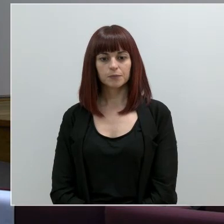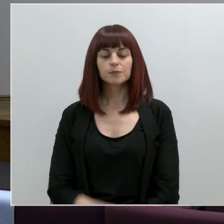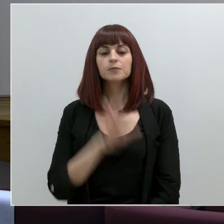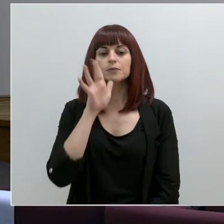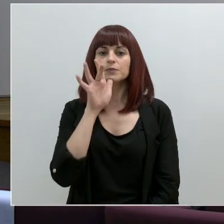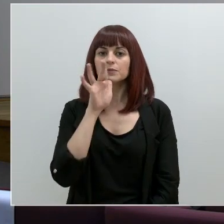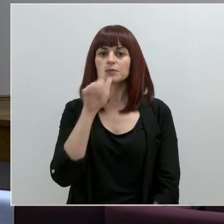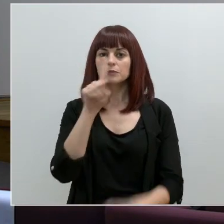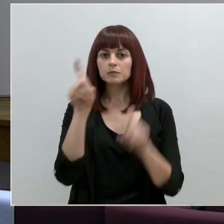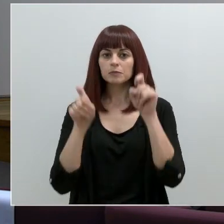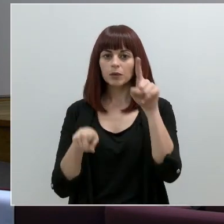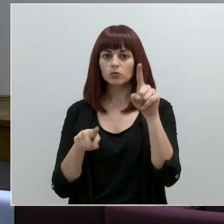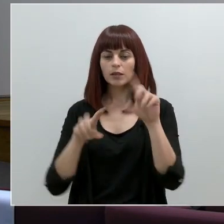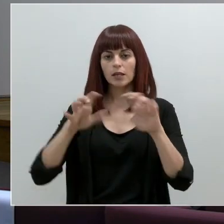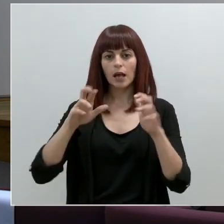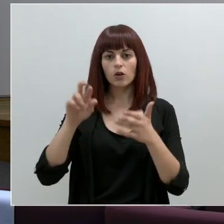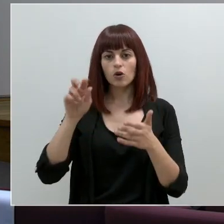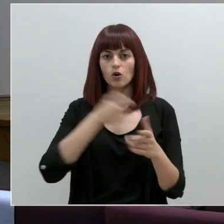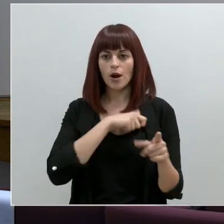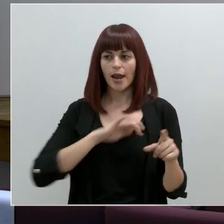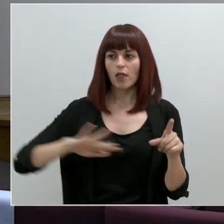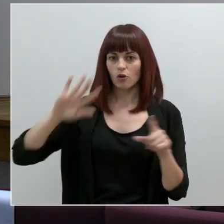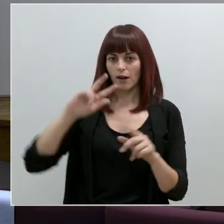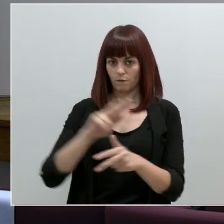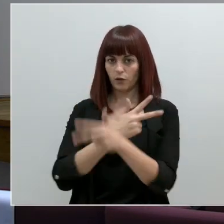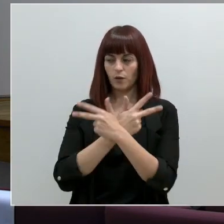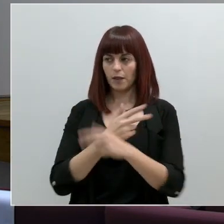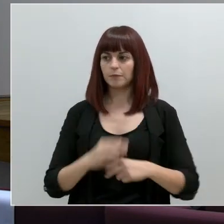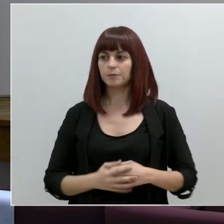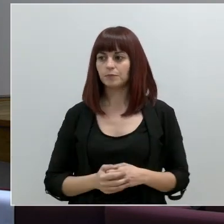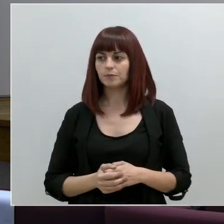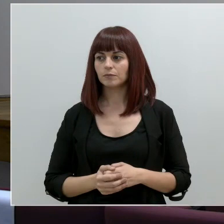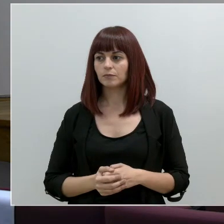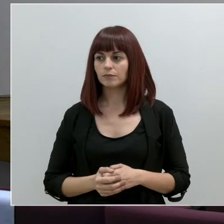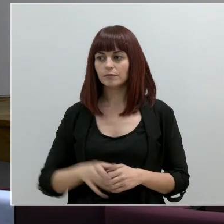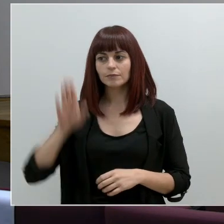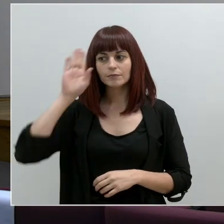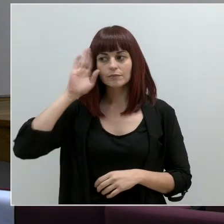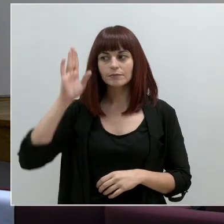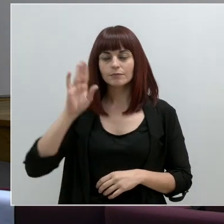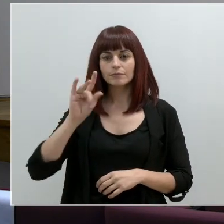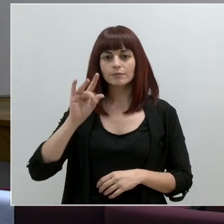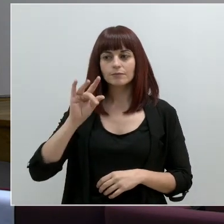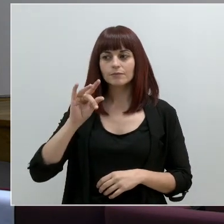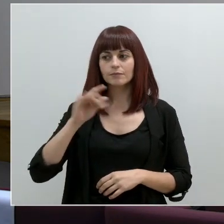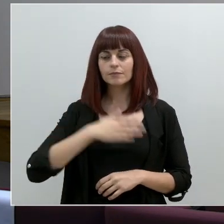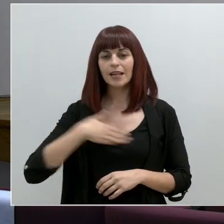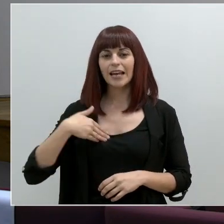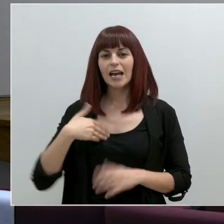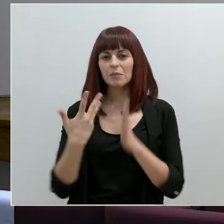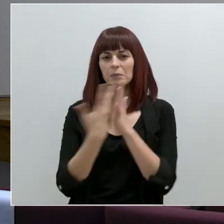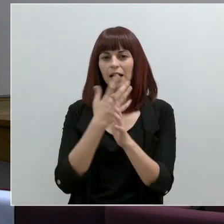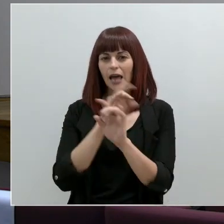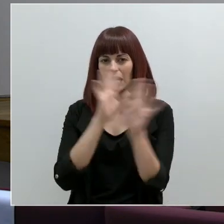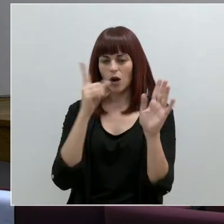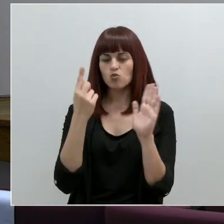Damos paso ahora a las preguntas de Radio Nacional, que interviene por videollamada. Hola, sí. Quería una aclaración